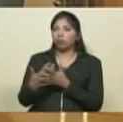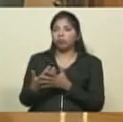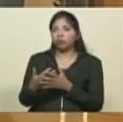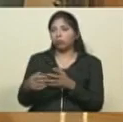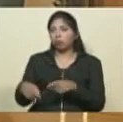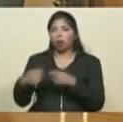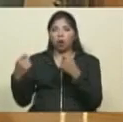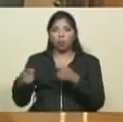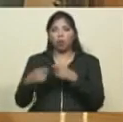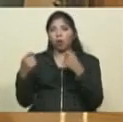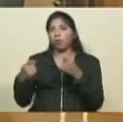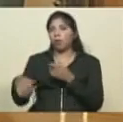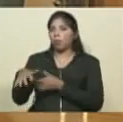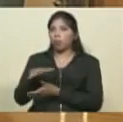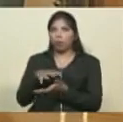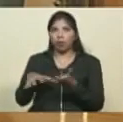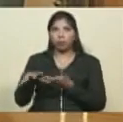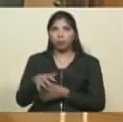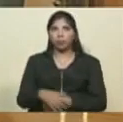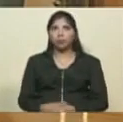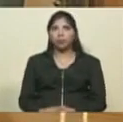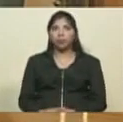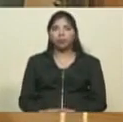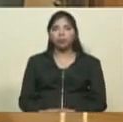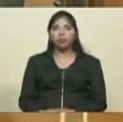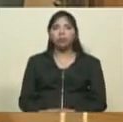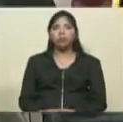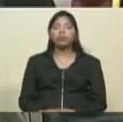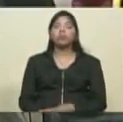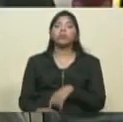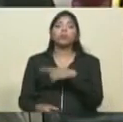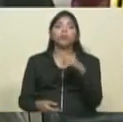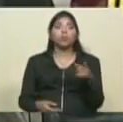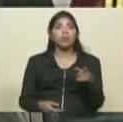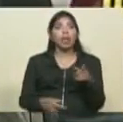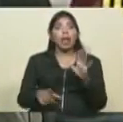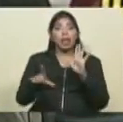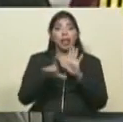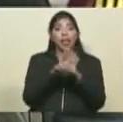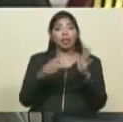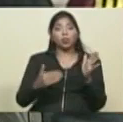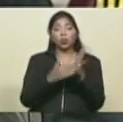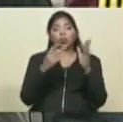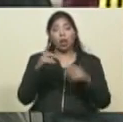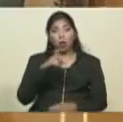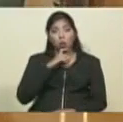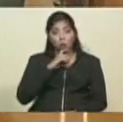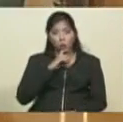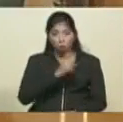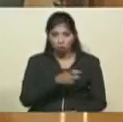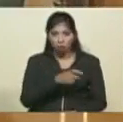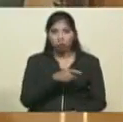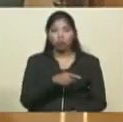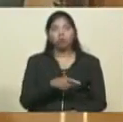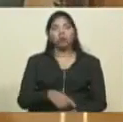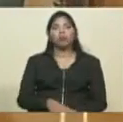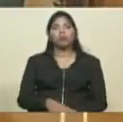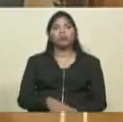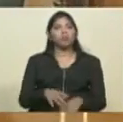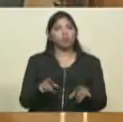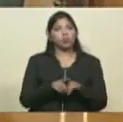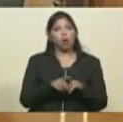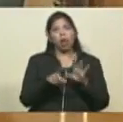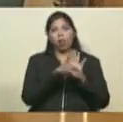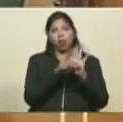Constituyente. Destacó el inicio del debate de la ley contra el odio por parte del poder constituyente originario como un paso